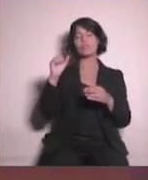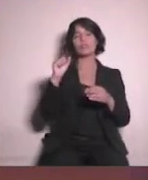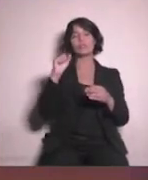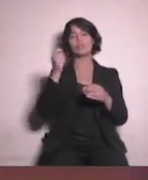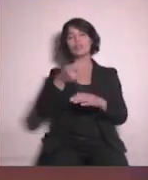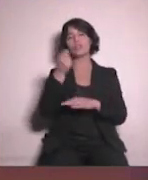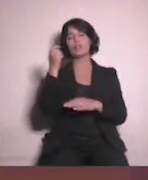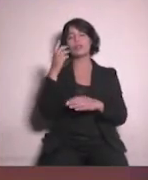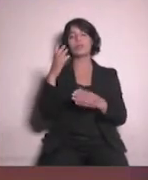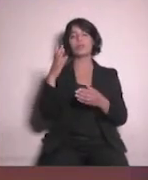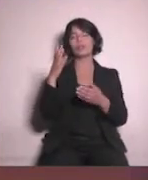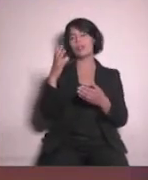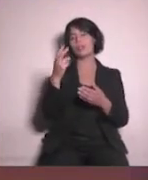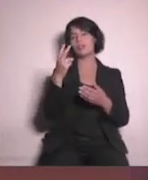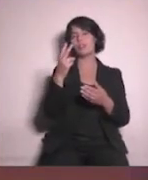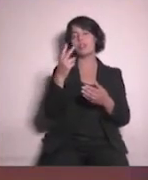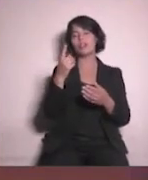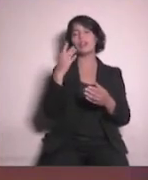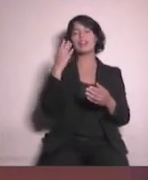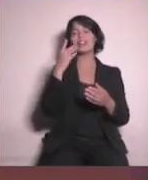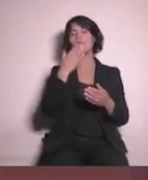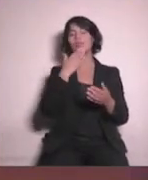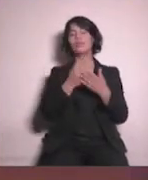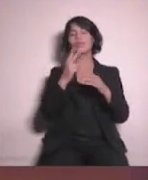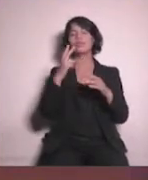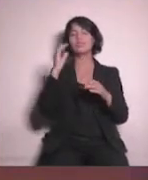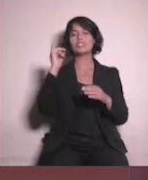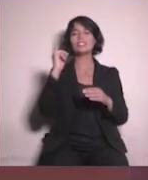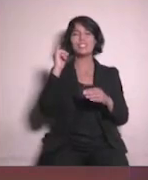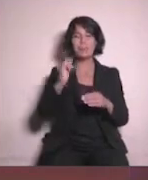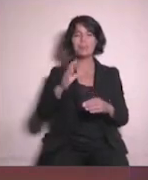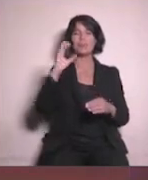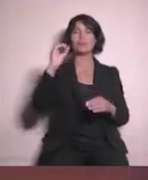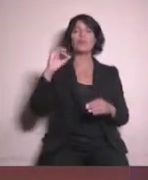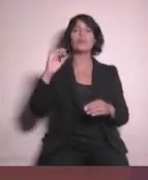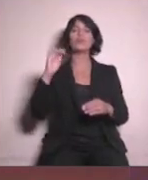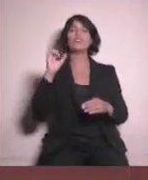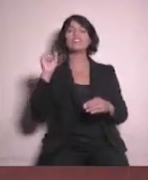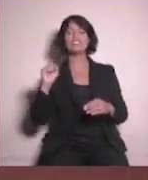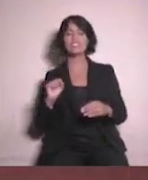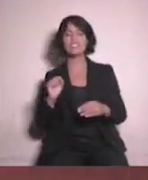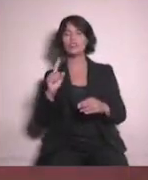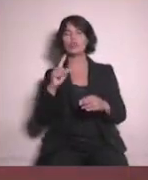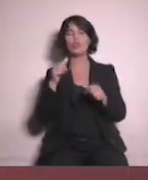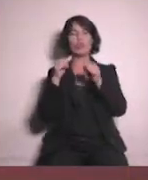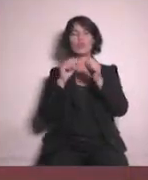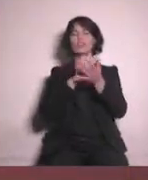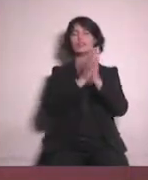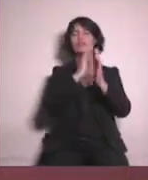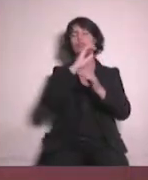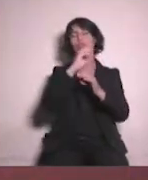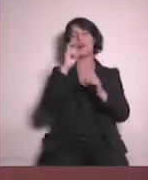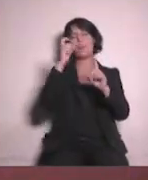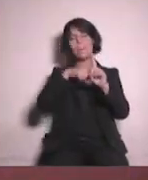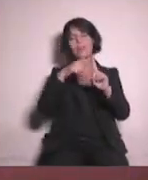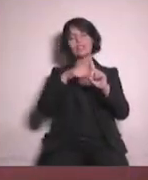cada vez que uno cotiza, no durante todos los meses o en forma